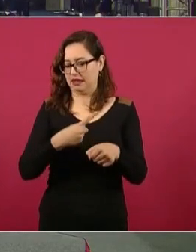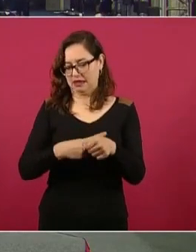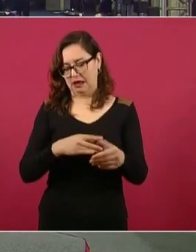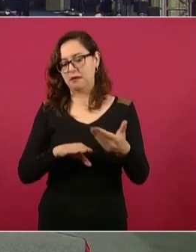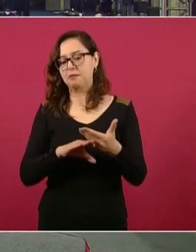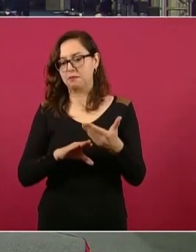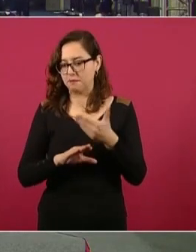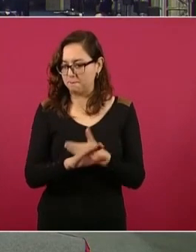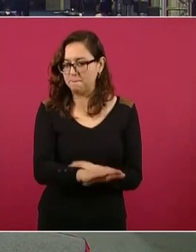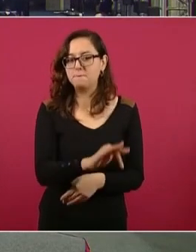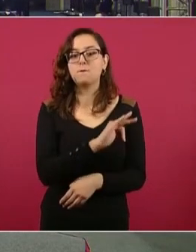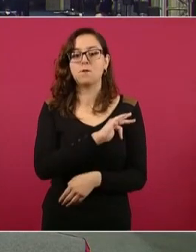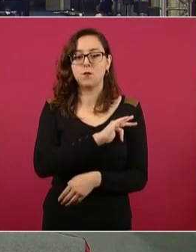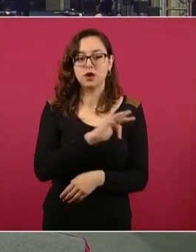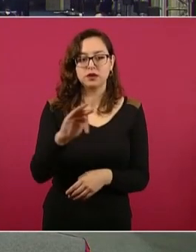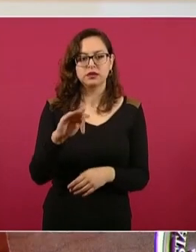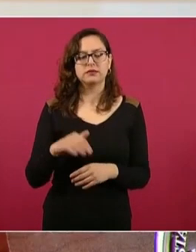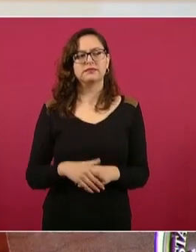la movilidad,